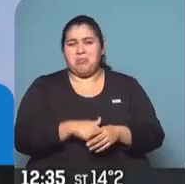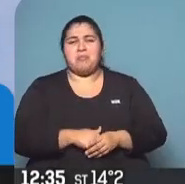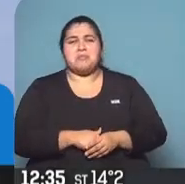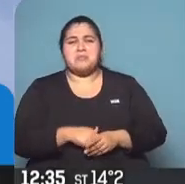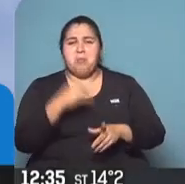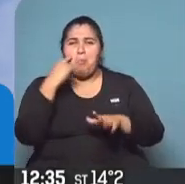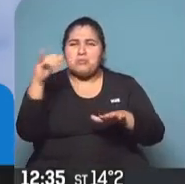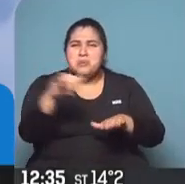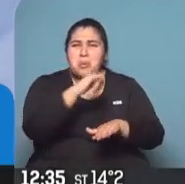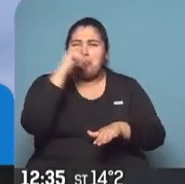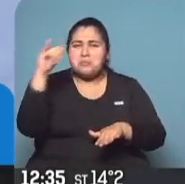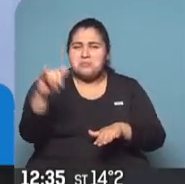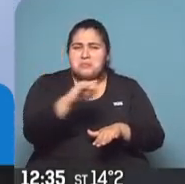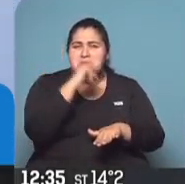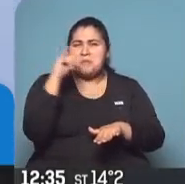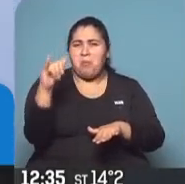en su caso